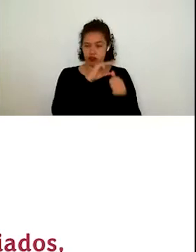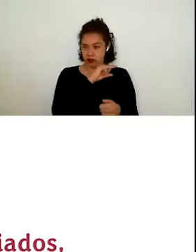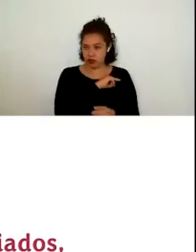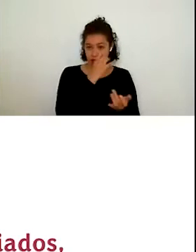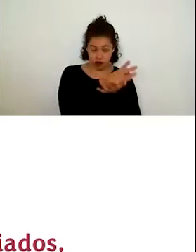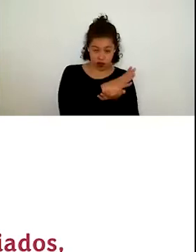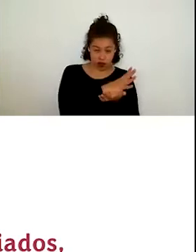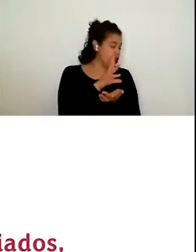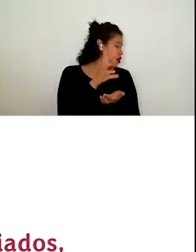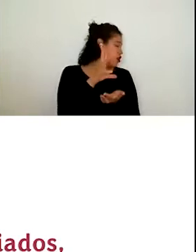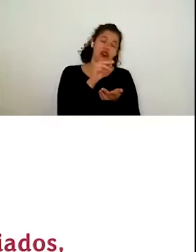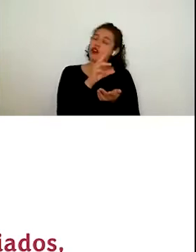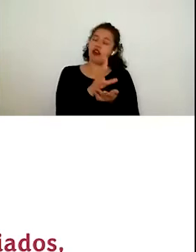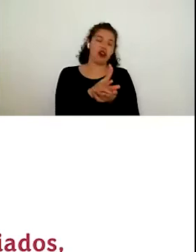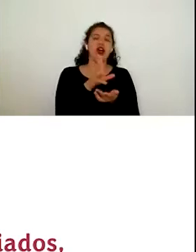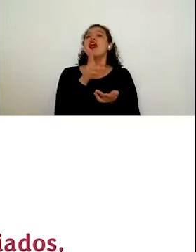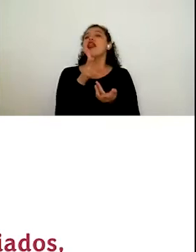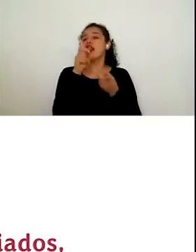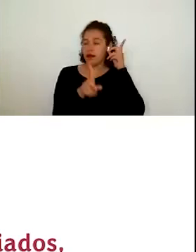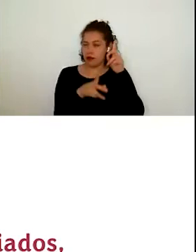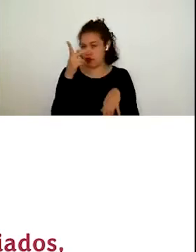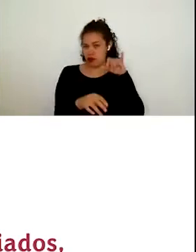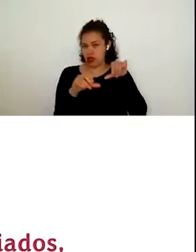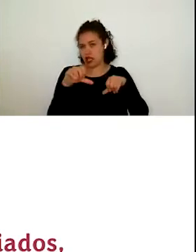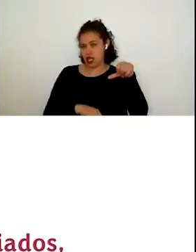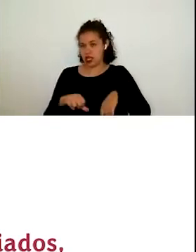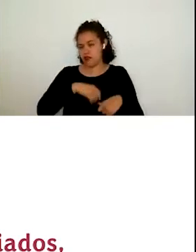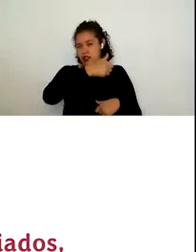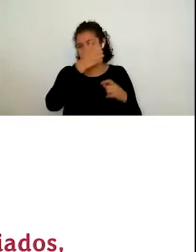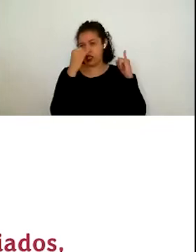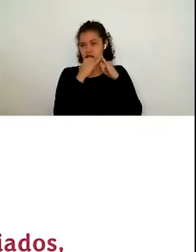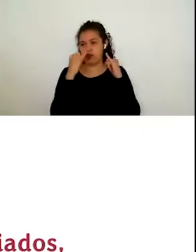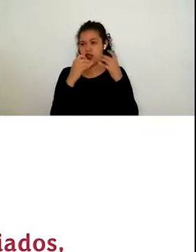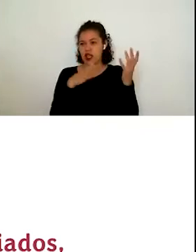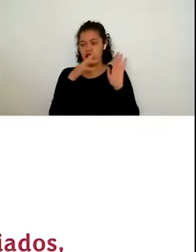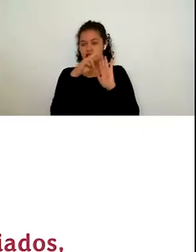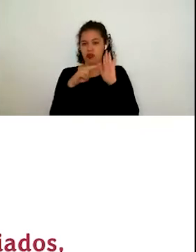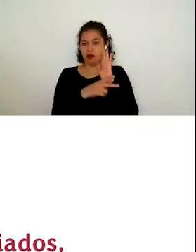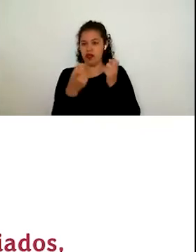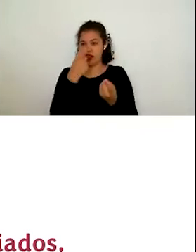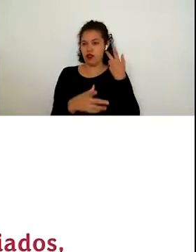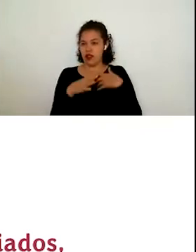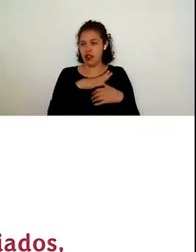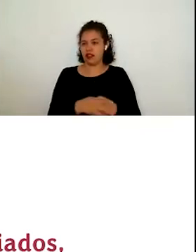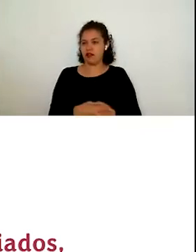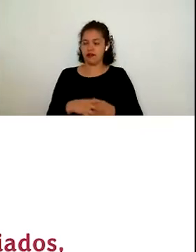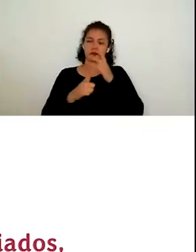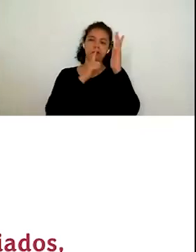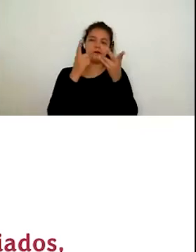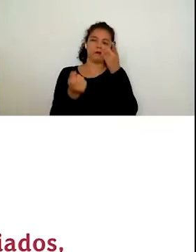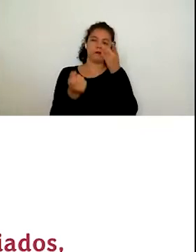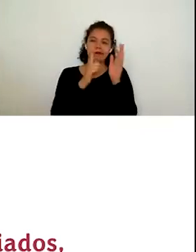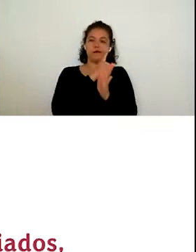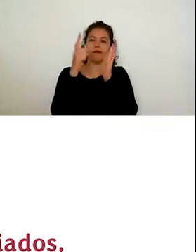sino dependiendo de las actividades que realice cada institución, pues les aplican ciertas normas, ciertas leyes, ciertos